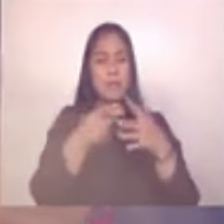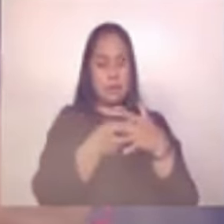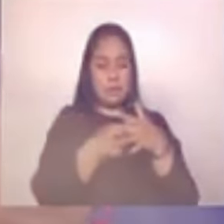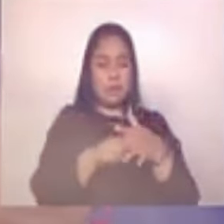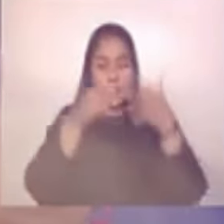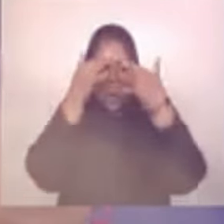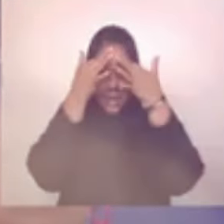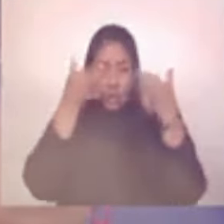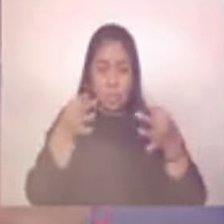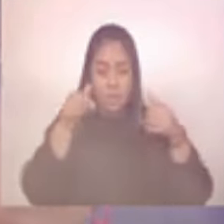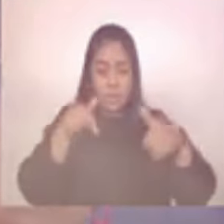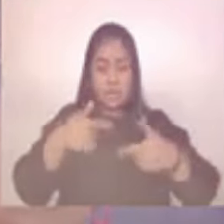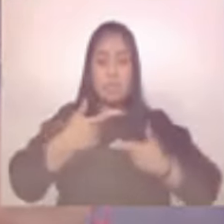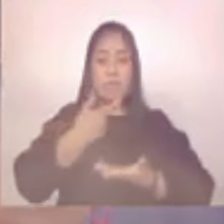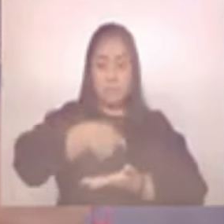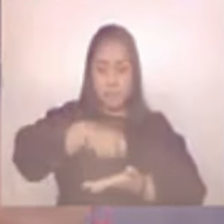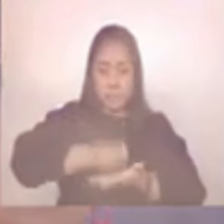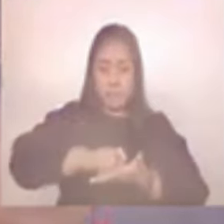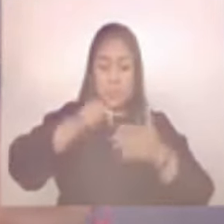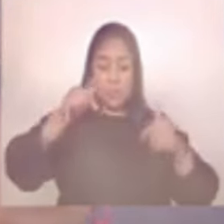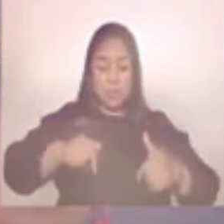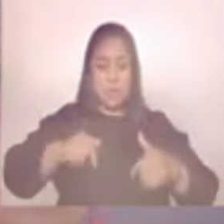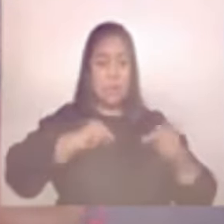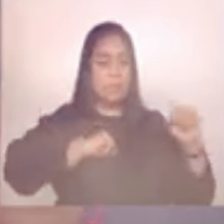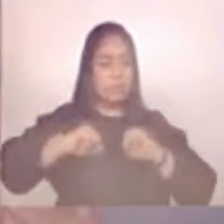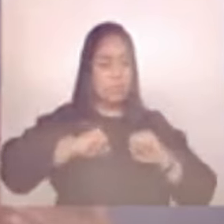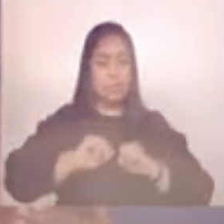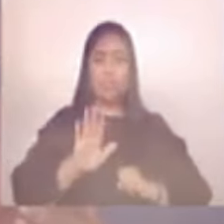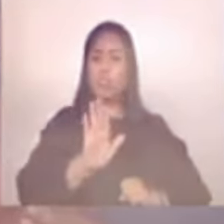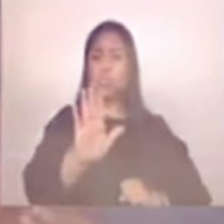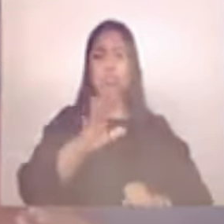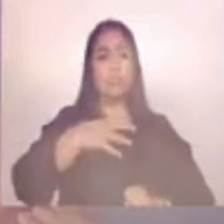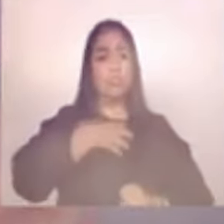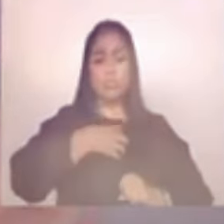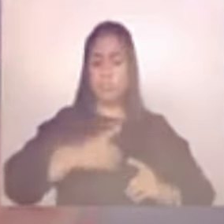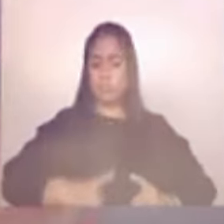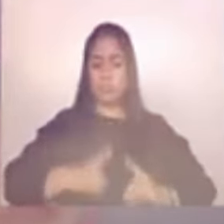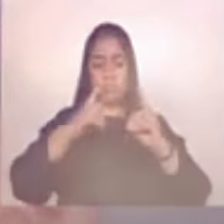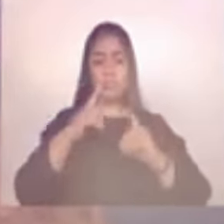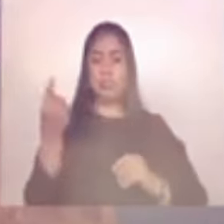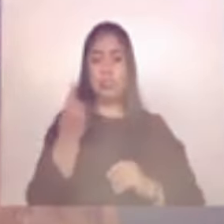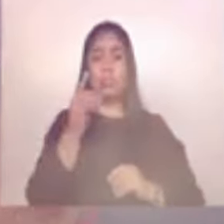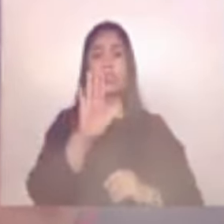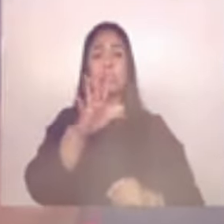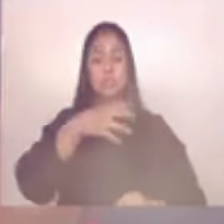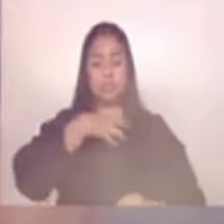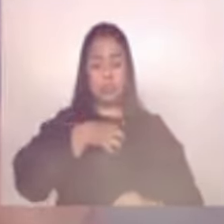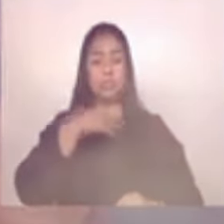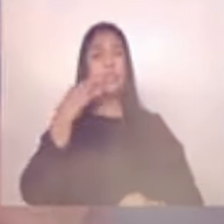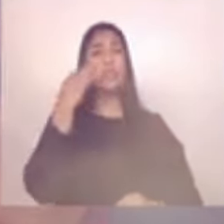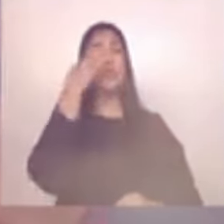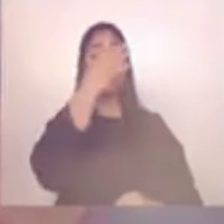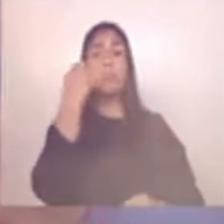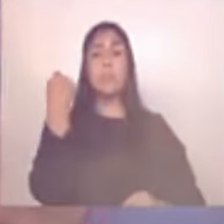estamos firmando, actores protagónicos de su propio desarrollo, de su propio futuro, para preservar